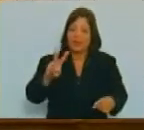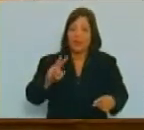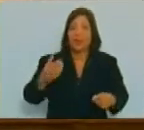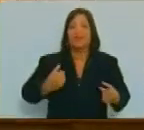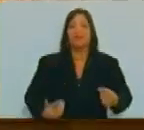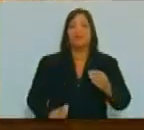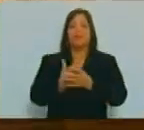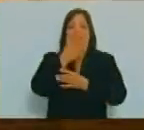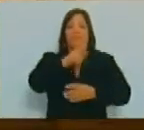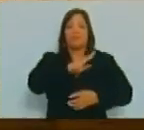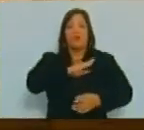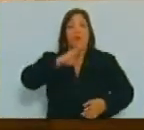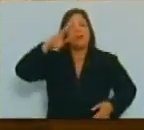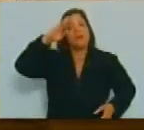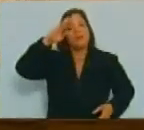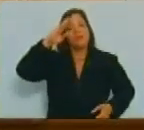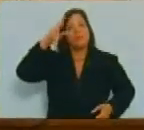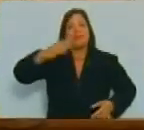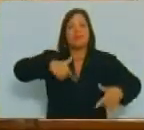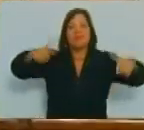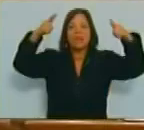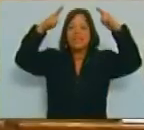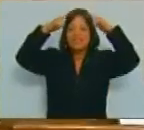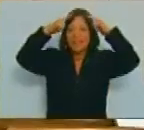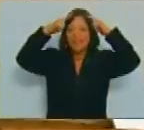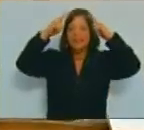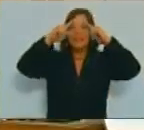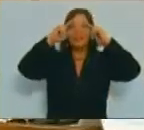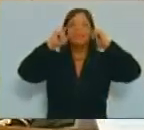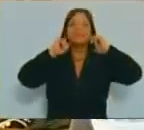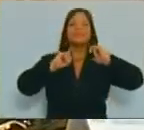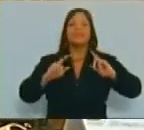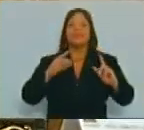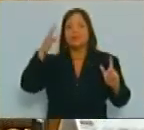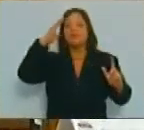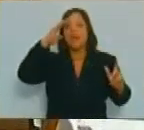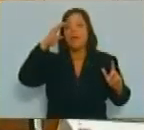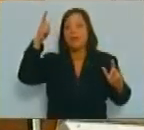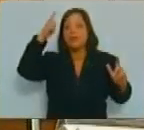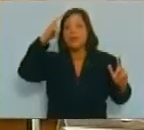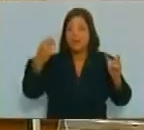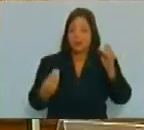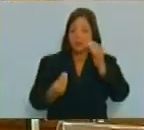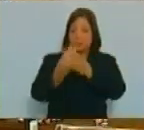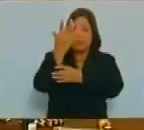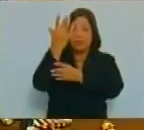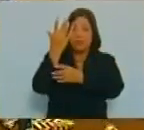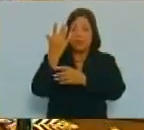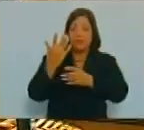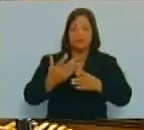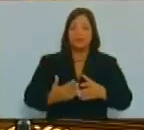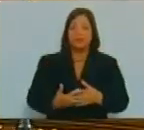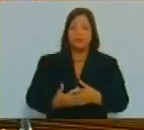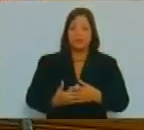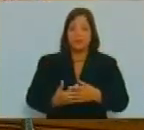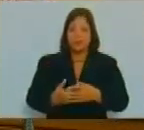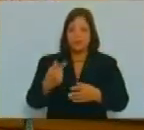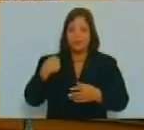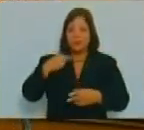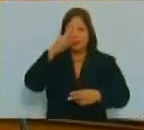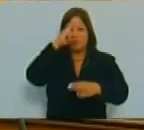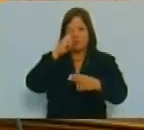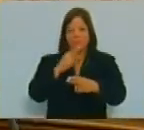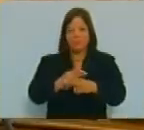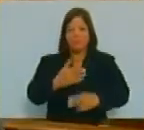comandante supremo hugo chávez comandante supremo sabe creo yo tuve